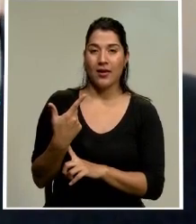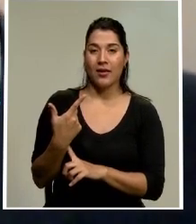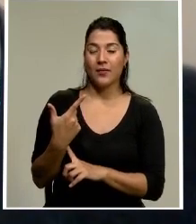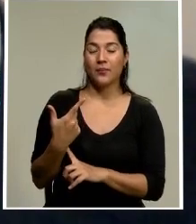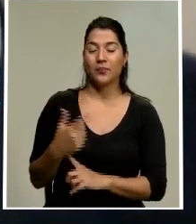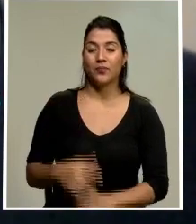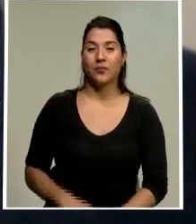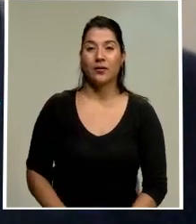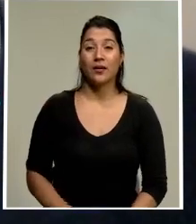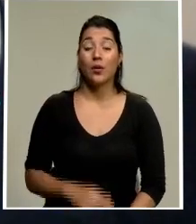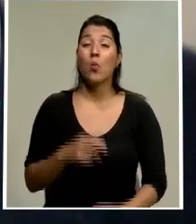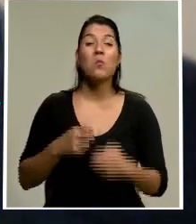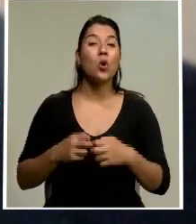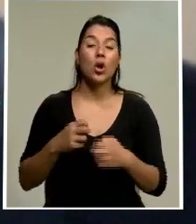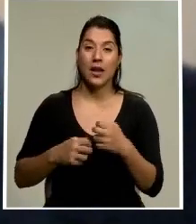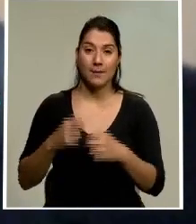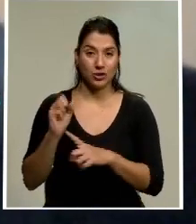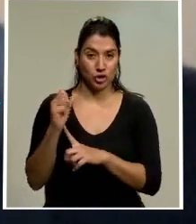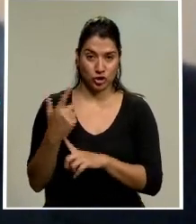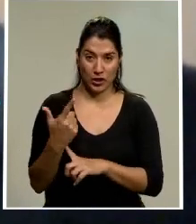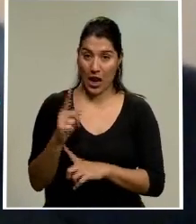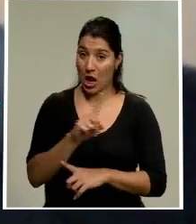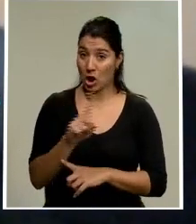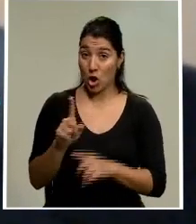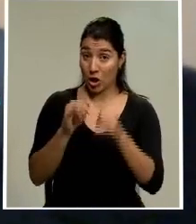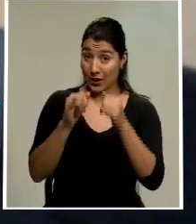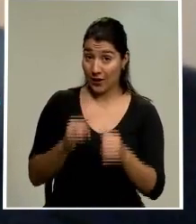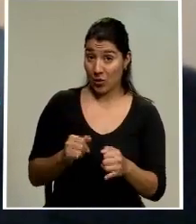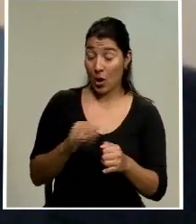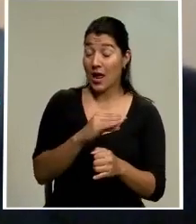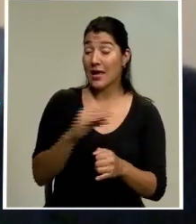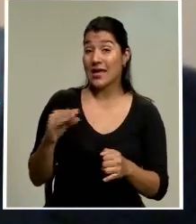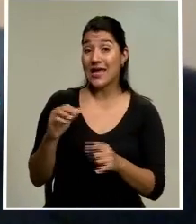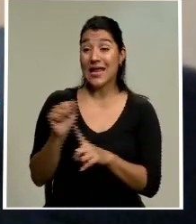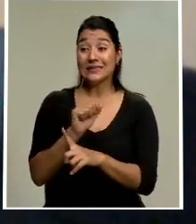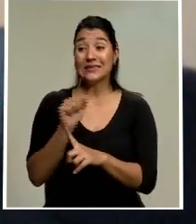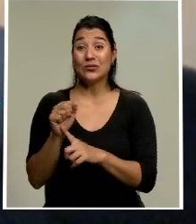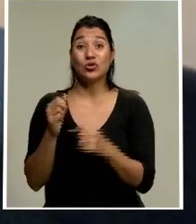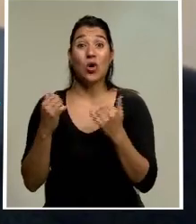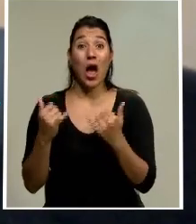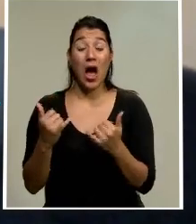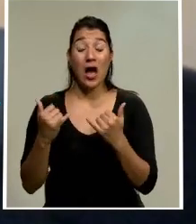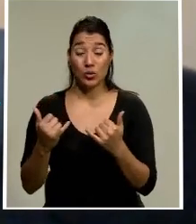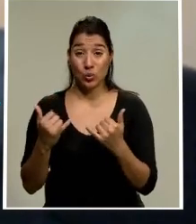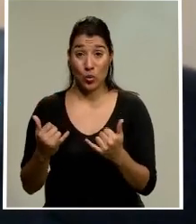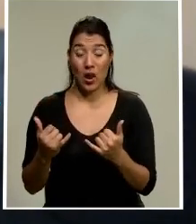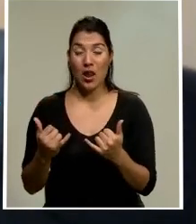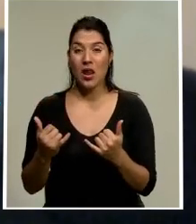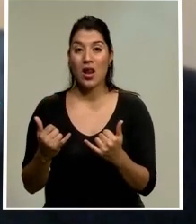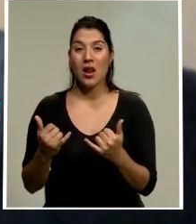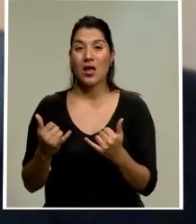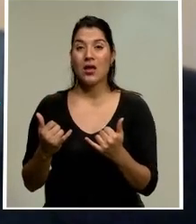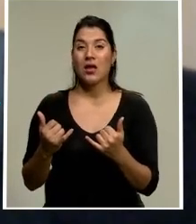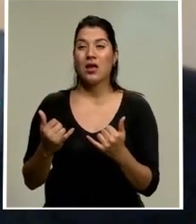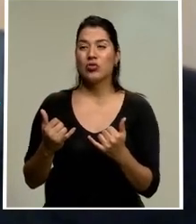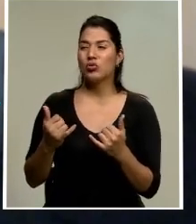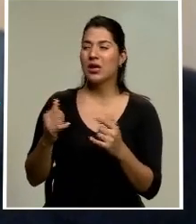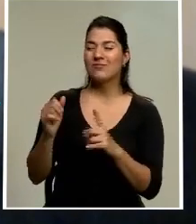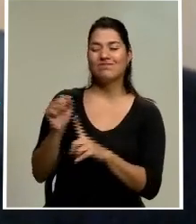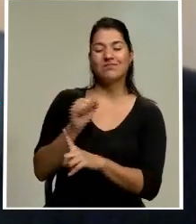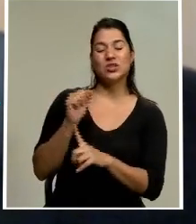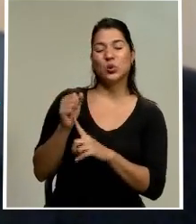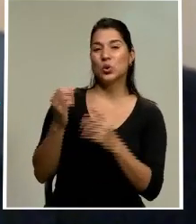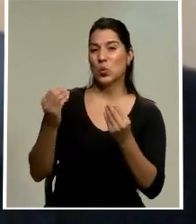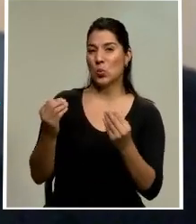social. Y el contexto actual es un contexto sumamente complejo en el que se